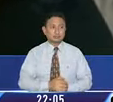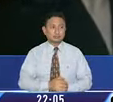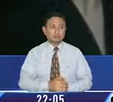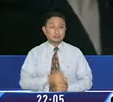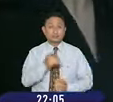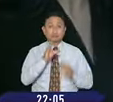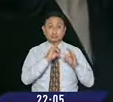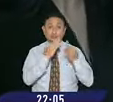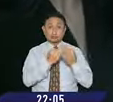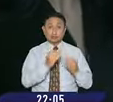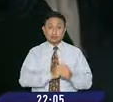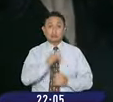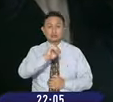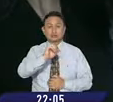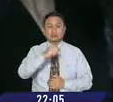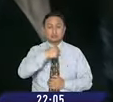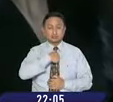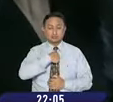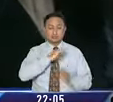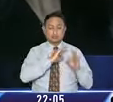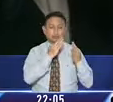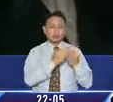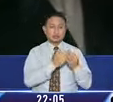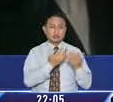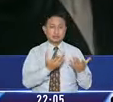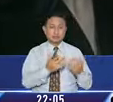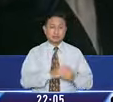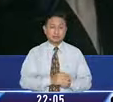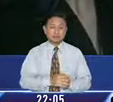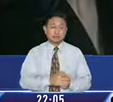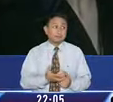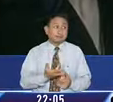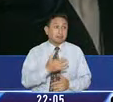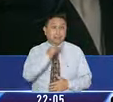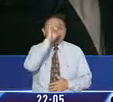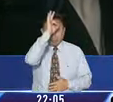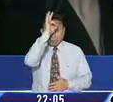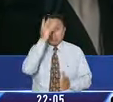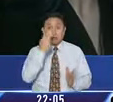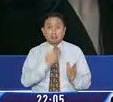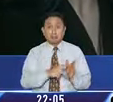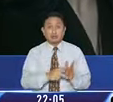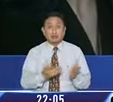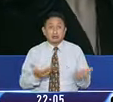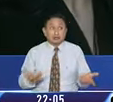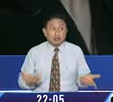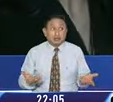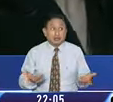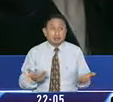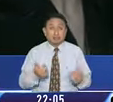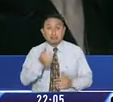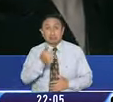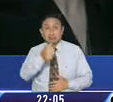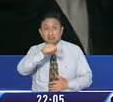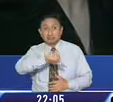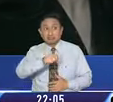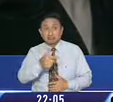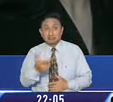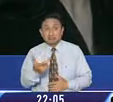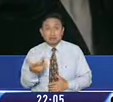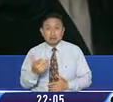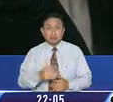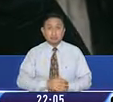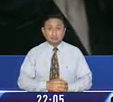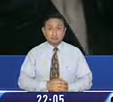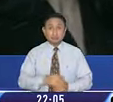suyo? Sí, aquí hay un familiar mío que desgraciadamente no sabemos nada. No sé ni qué país estará mal o estará bien, la verdad es que no sé nada.